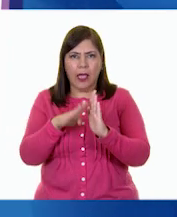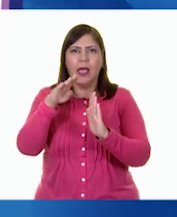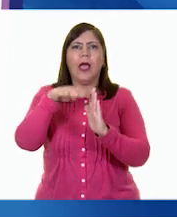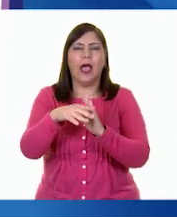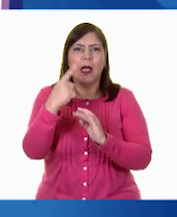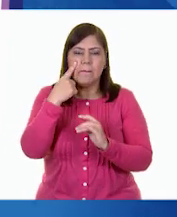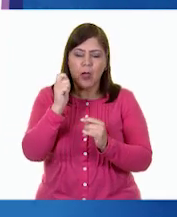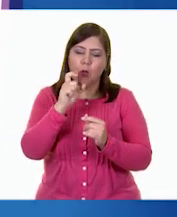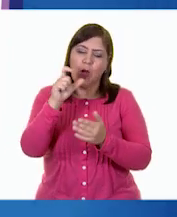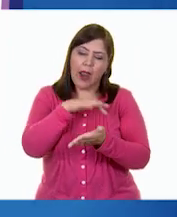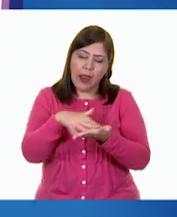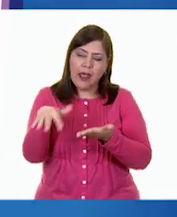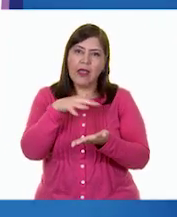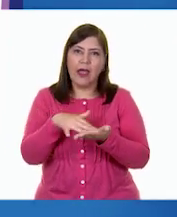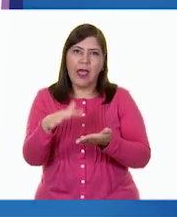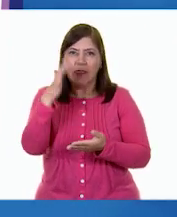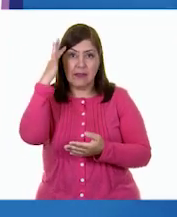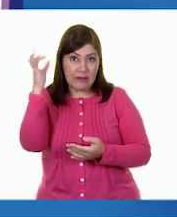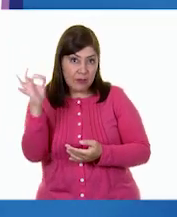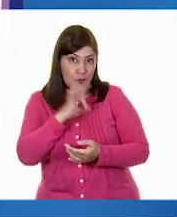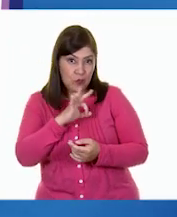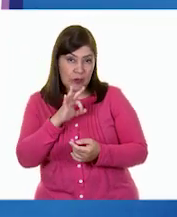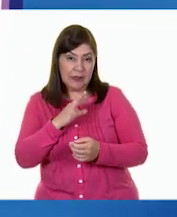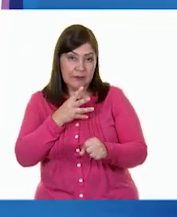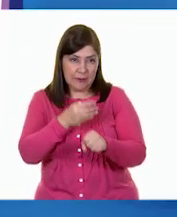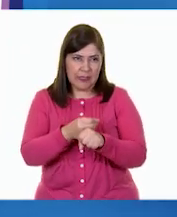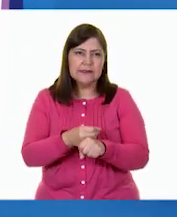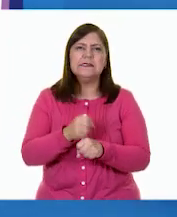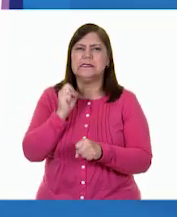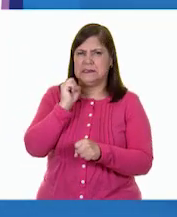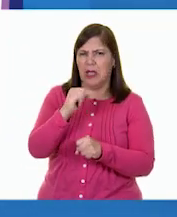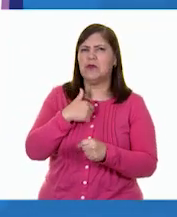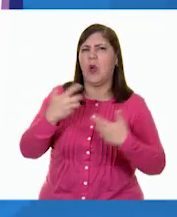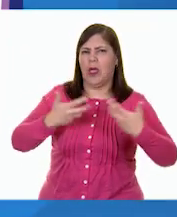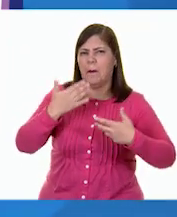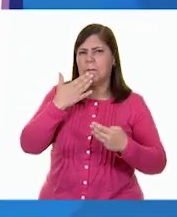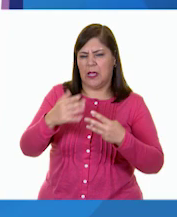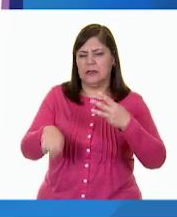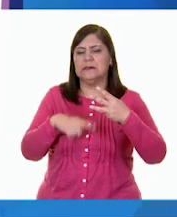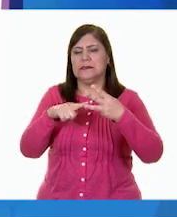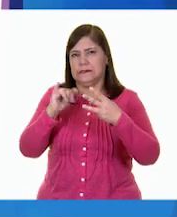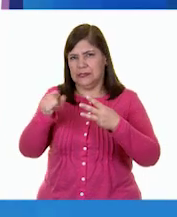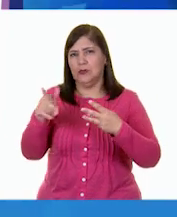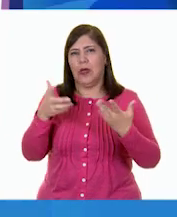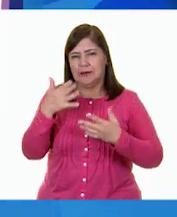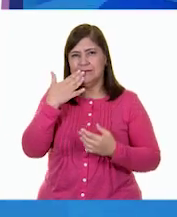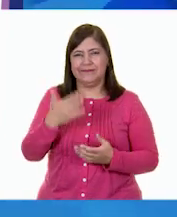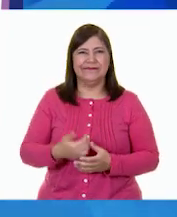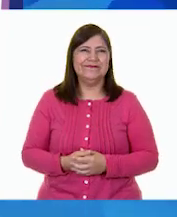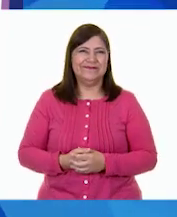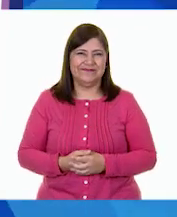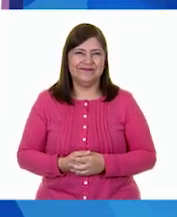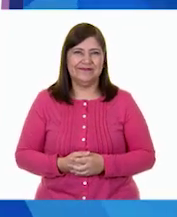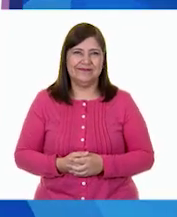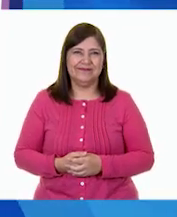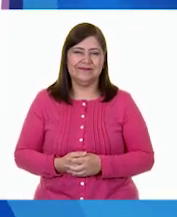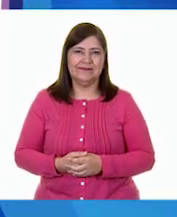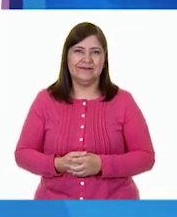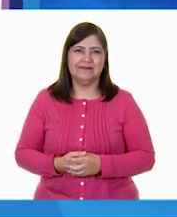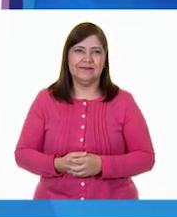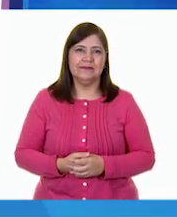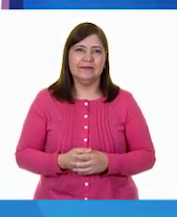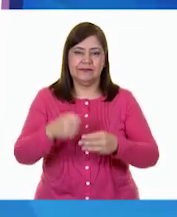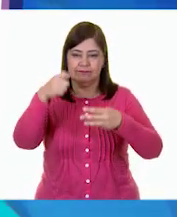al leer las adivinanzas. Ah, sí, lo hago bien. Sí, yo también creo que lo haces muy bien. Sí.